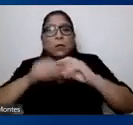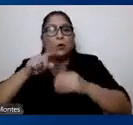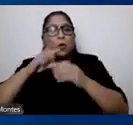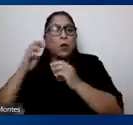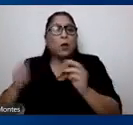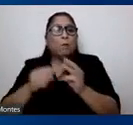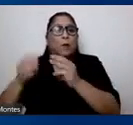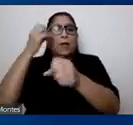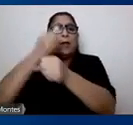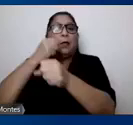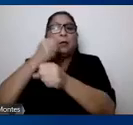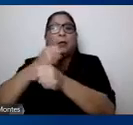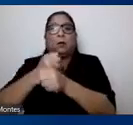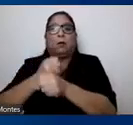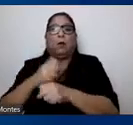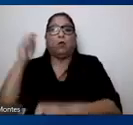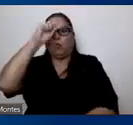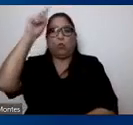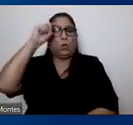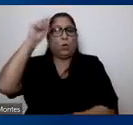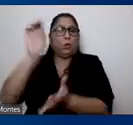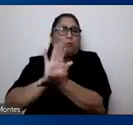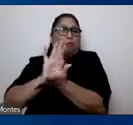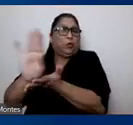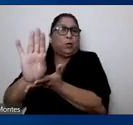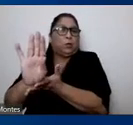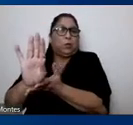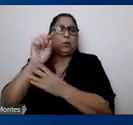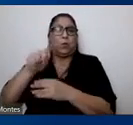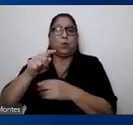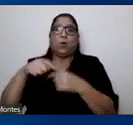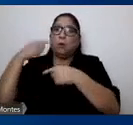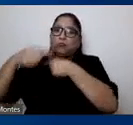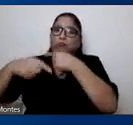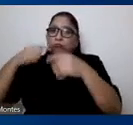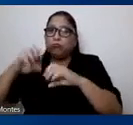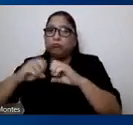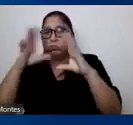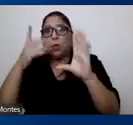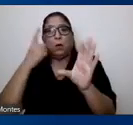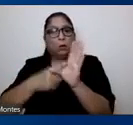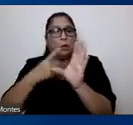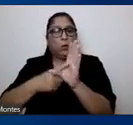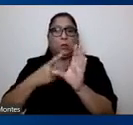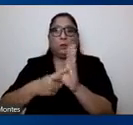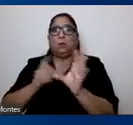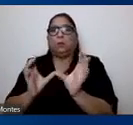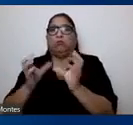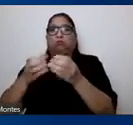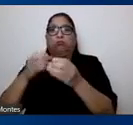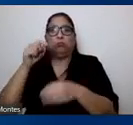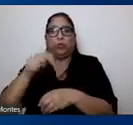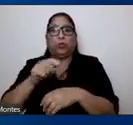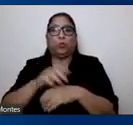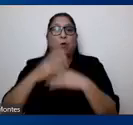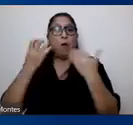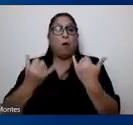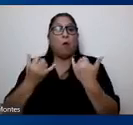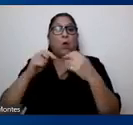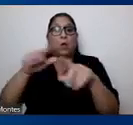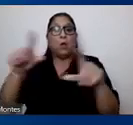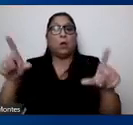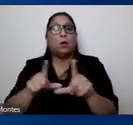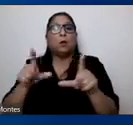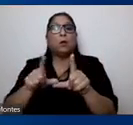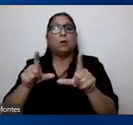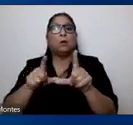trabajo político de rechazo que se le hacía al quehacer subversivo y terrorista. Ahora estamos aquí en la sala de